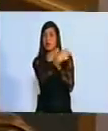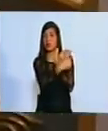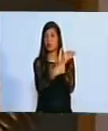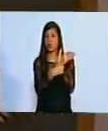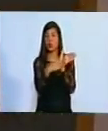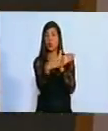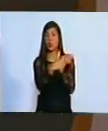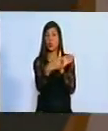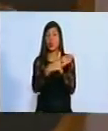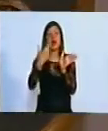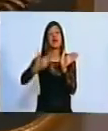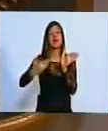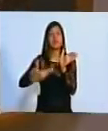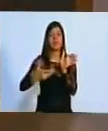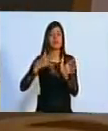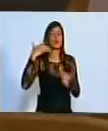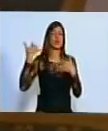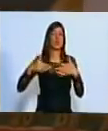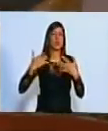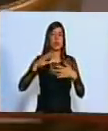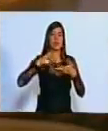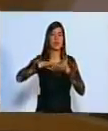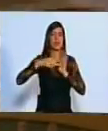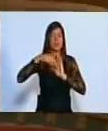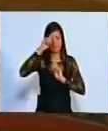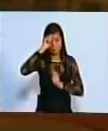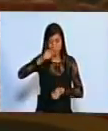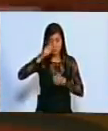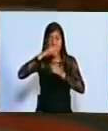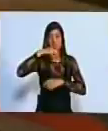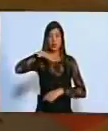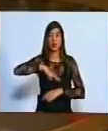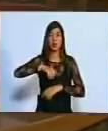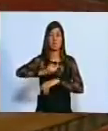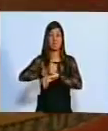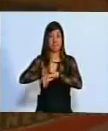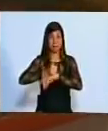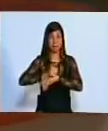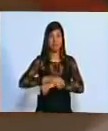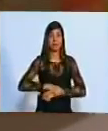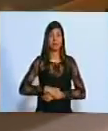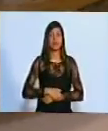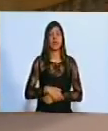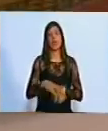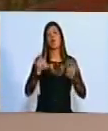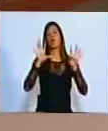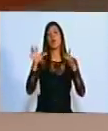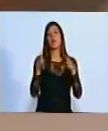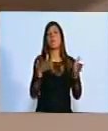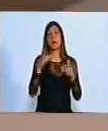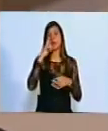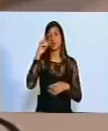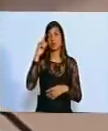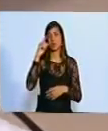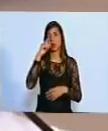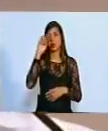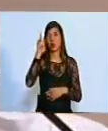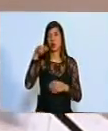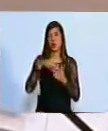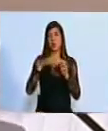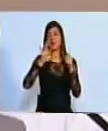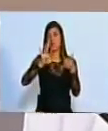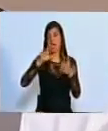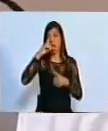acto simbólico de inclusión y de reivindicación histórica. El 9 de marzo de 2006, hace 11 años, la